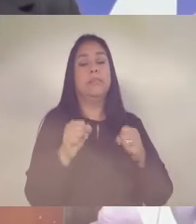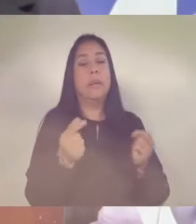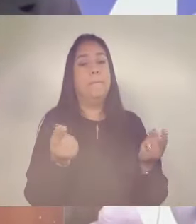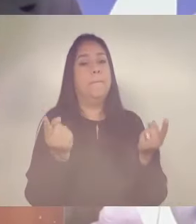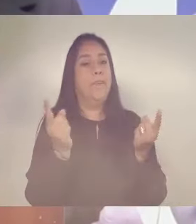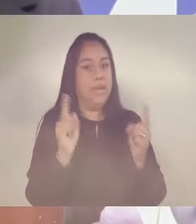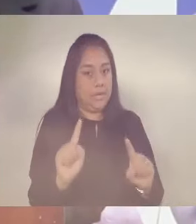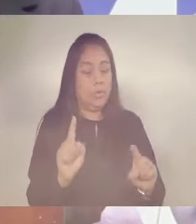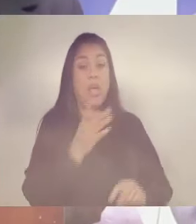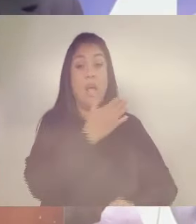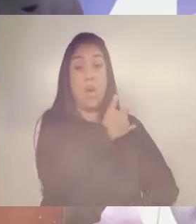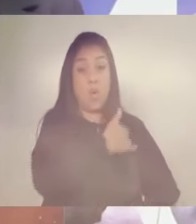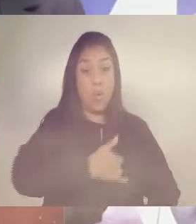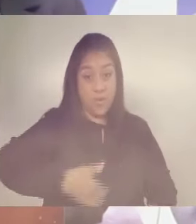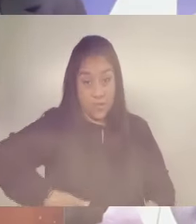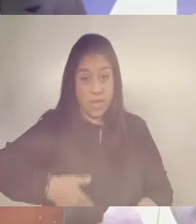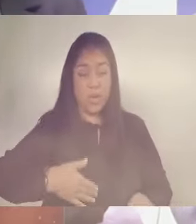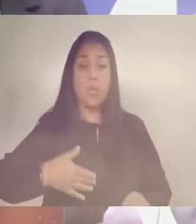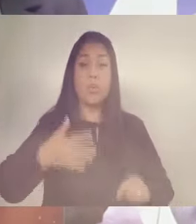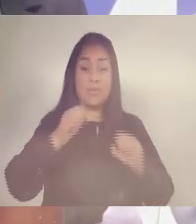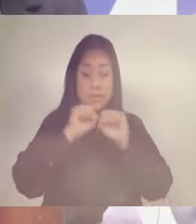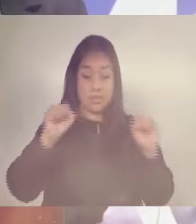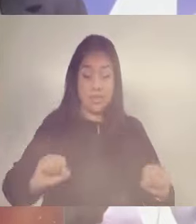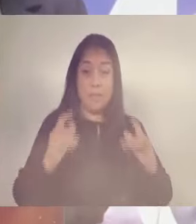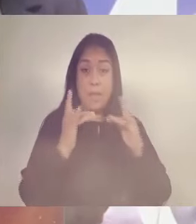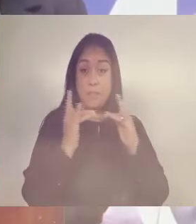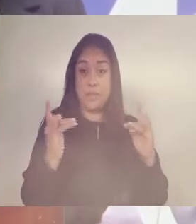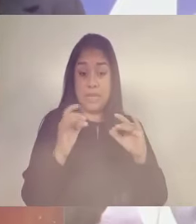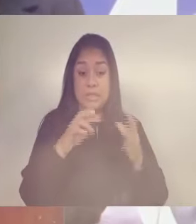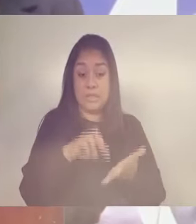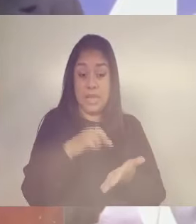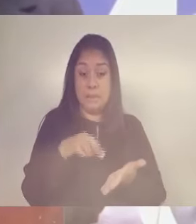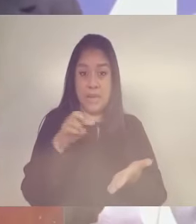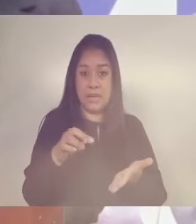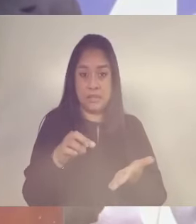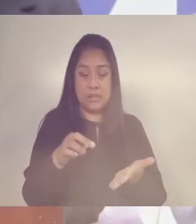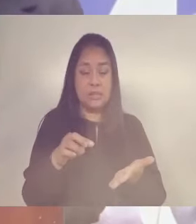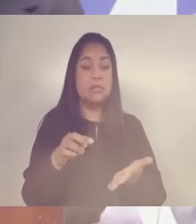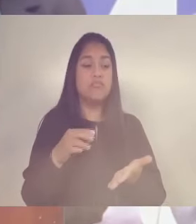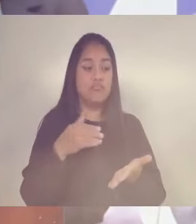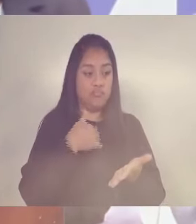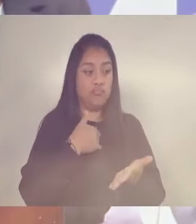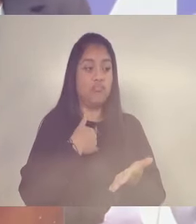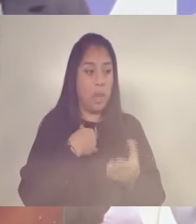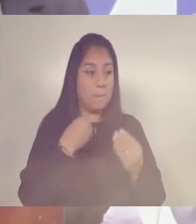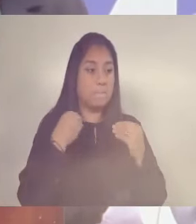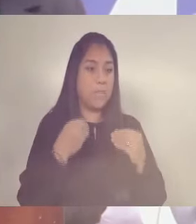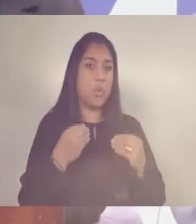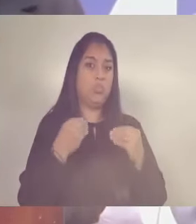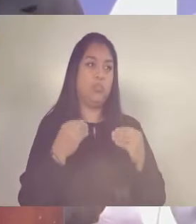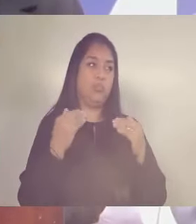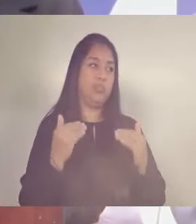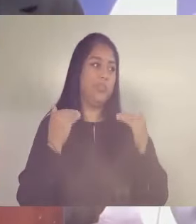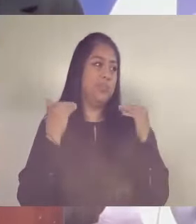el estado del sistema de puentes del país excede con mucho, la capacidad de